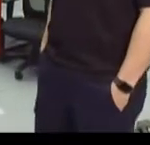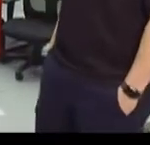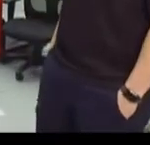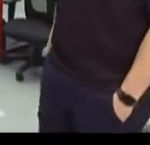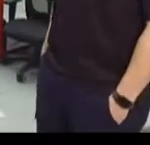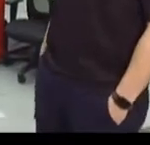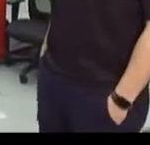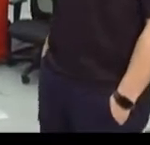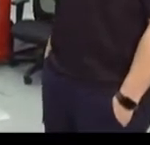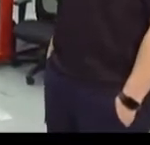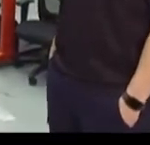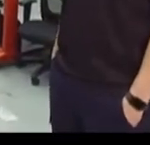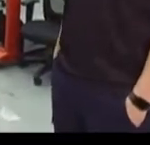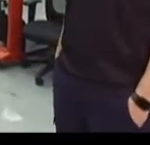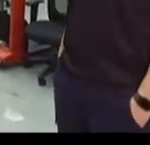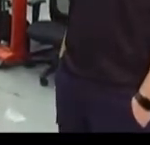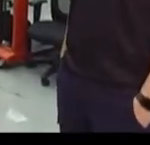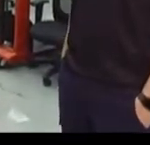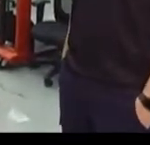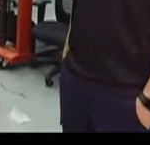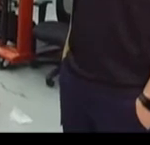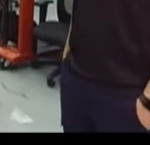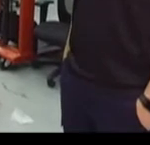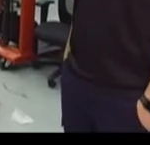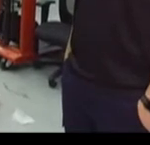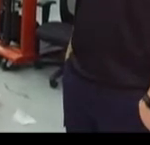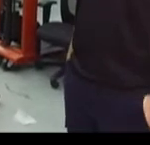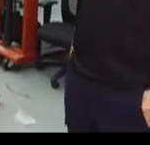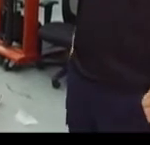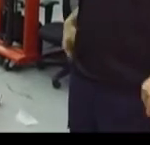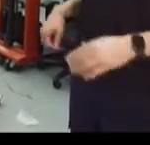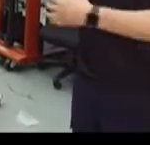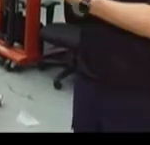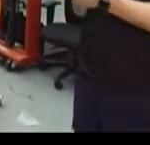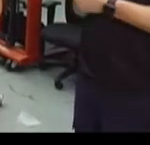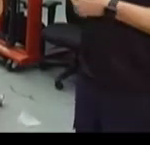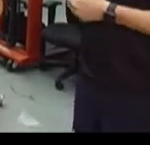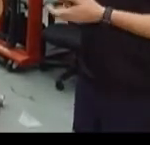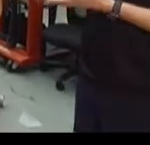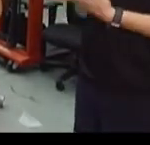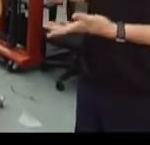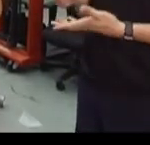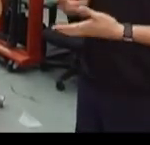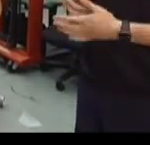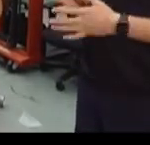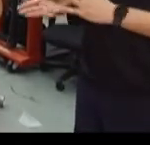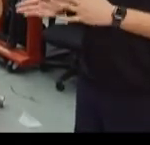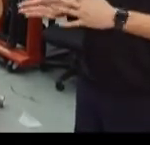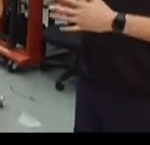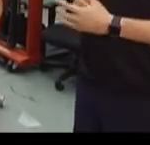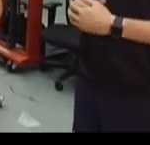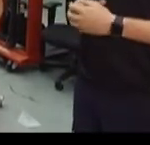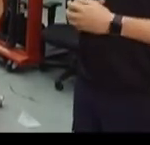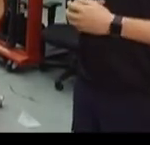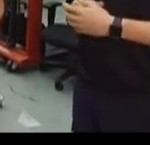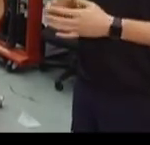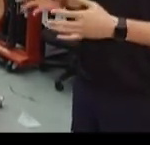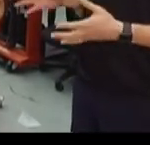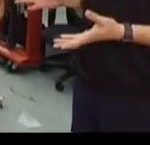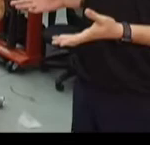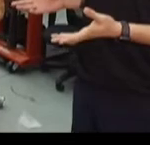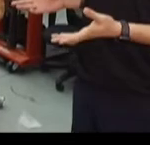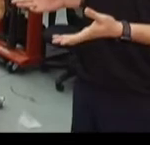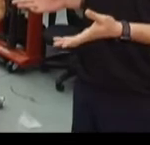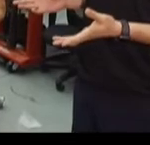Pedro, este es el proyecto en el que estás trabajando en este momento. ¿De qué se trata? Este es el último proyecto que está trabajando ahorita. Se trata de